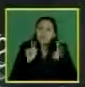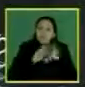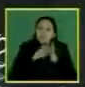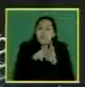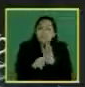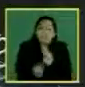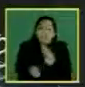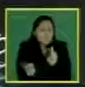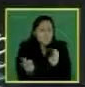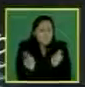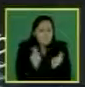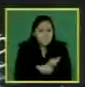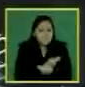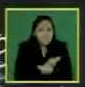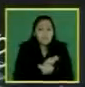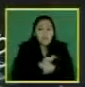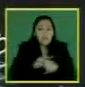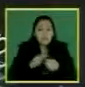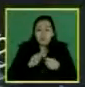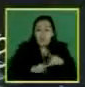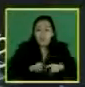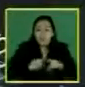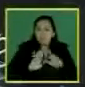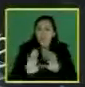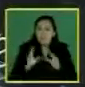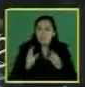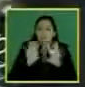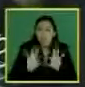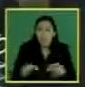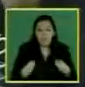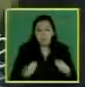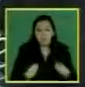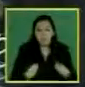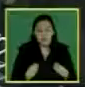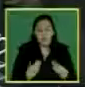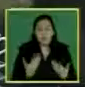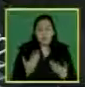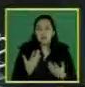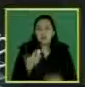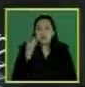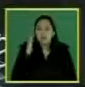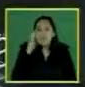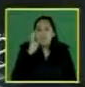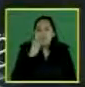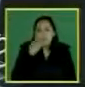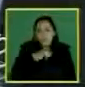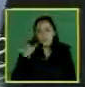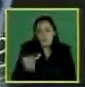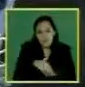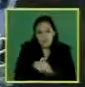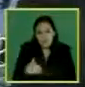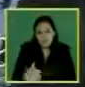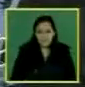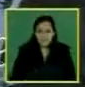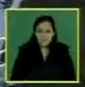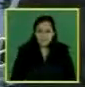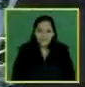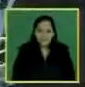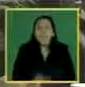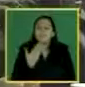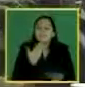cambio sustantivo de las condiciones de vida y, por tanto, la proyección, las aspiraciones de nuestra gente. Gracias,